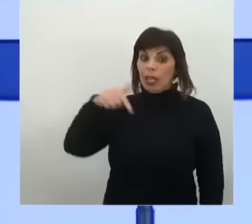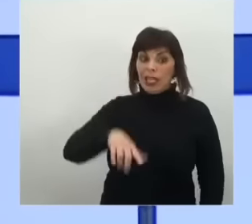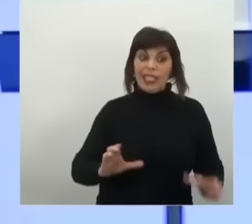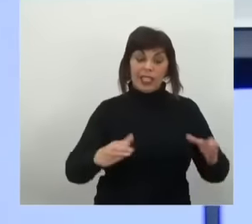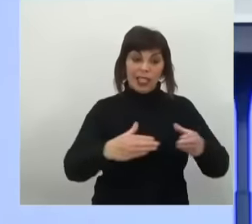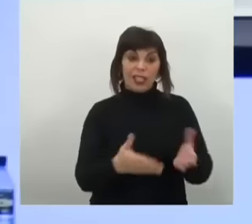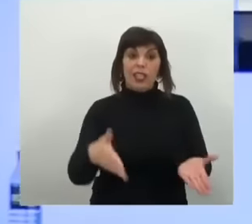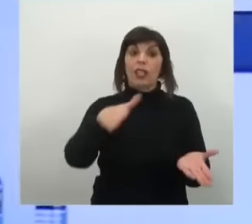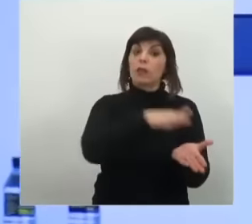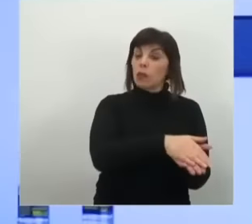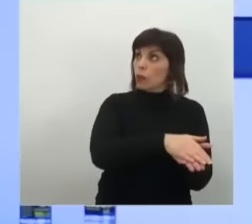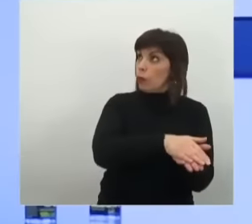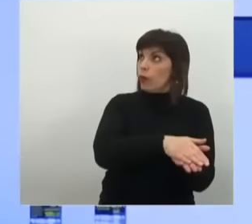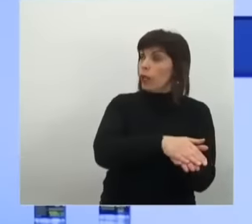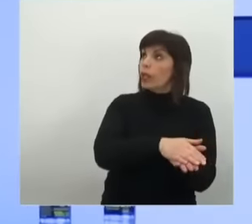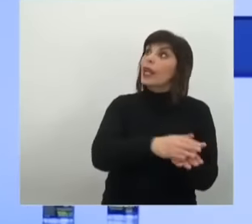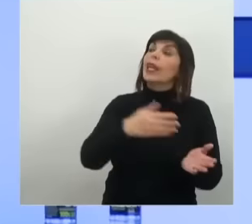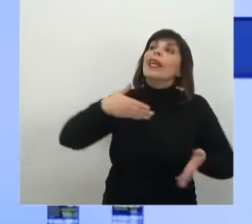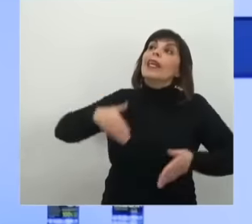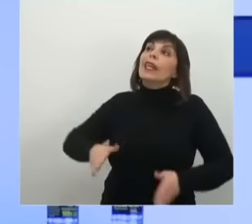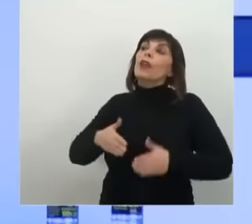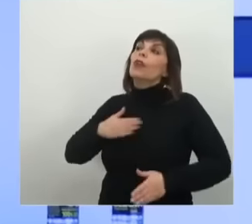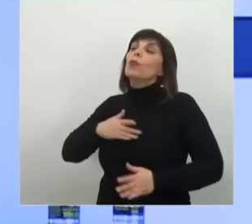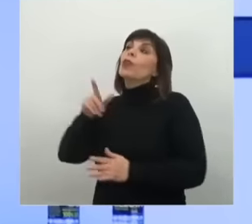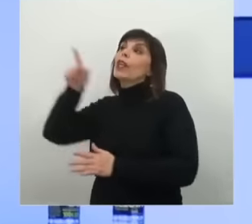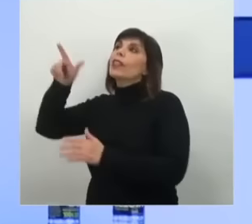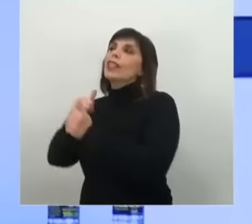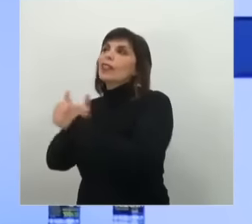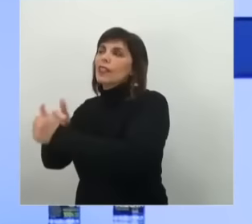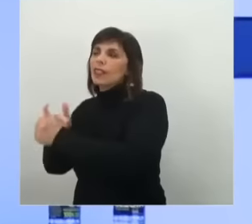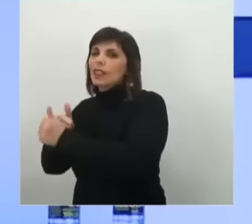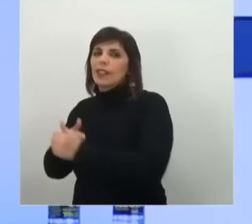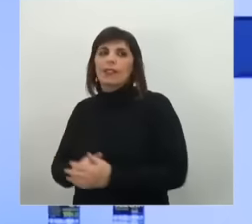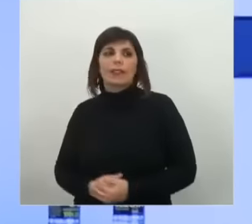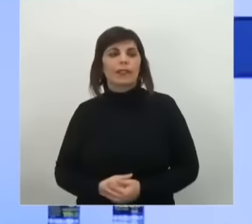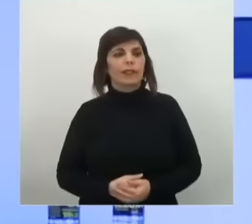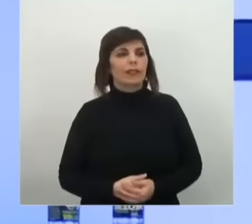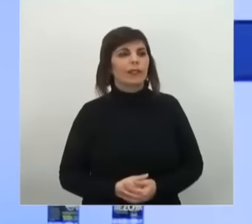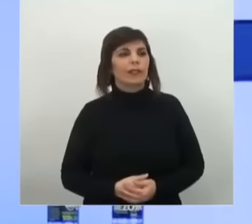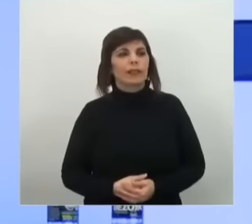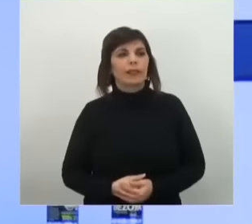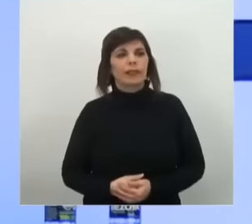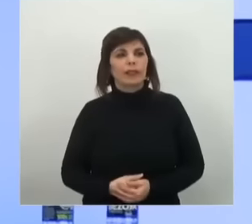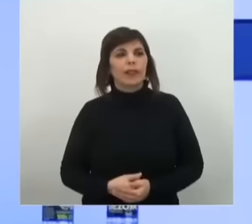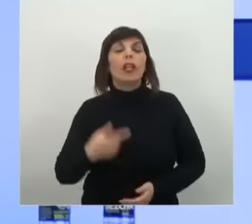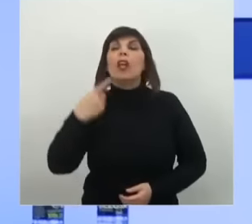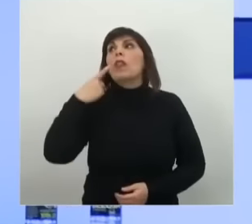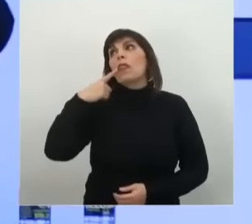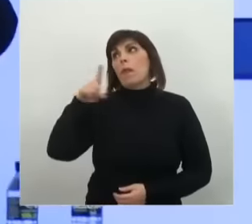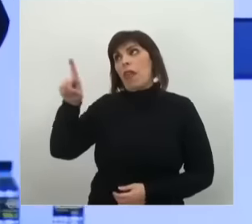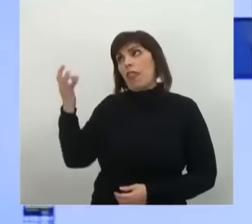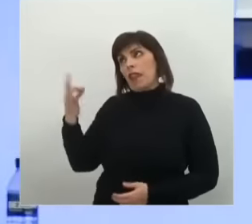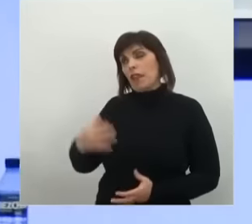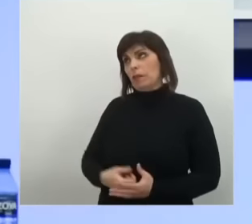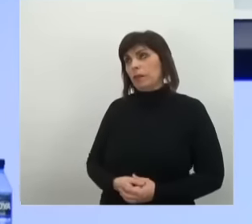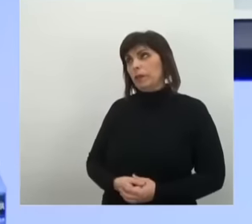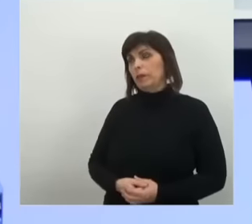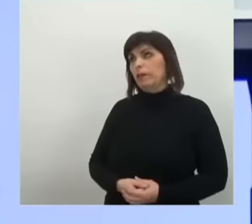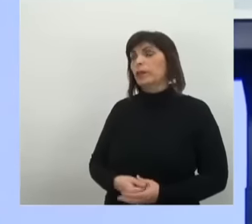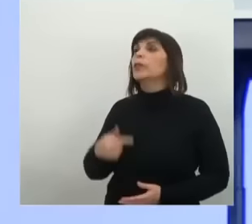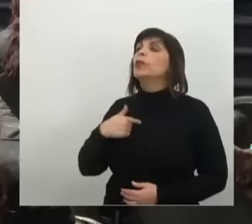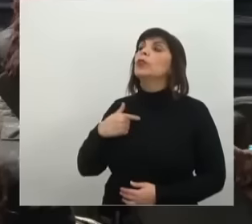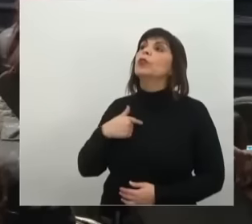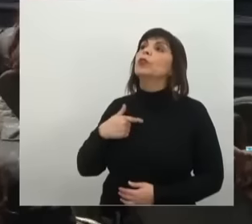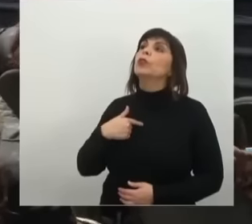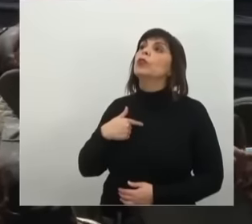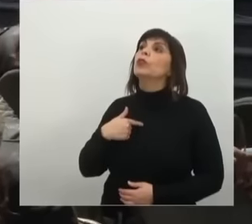tierra Quiero que mis hijos te sigan pero señor déjame decirte algo me he